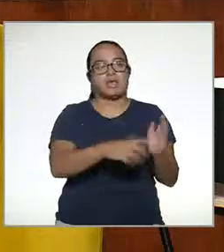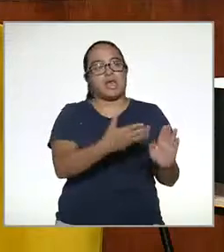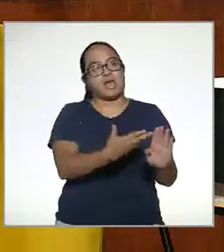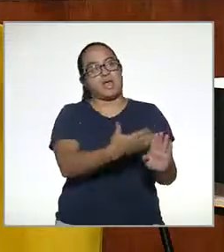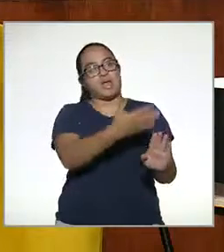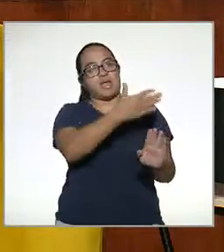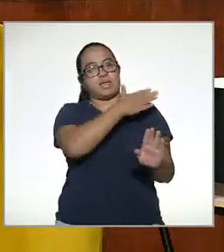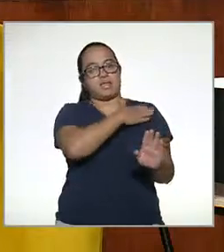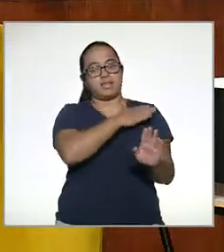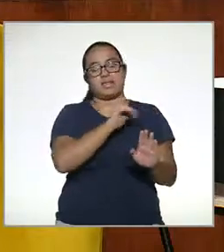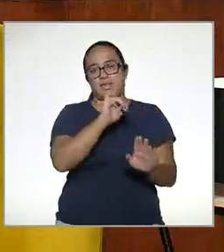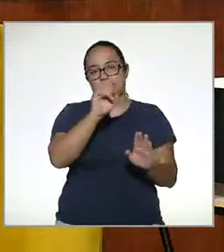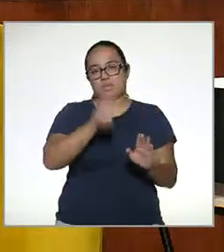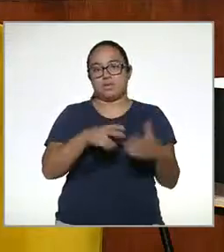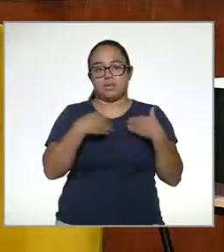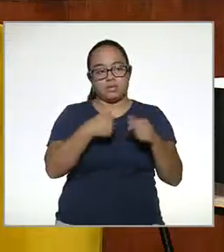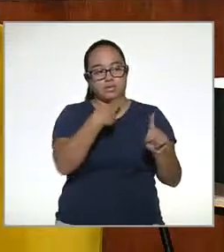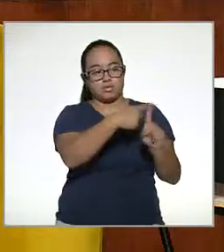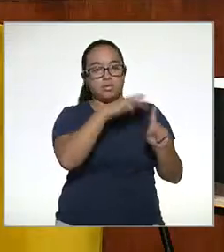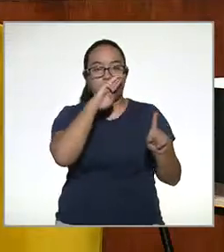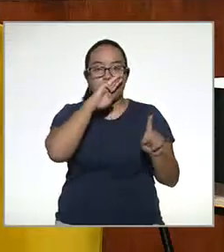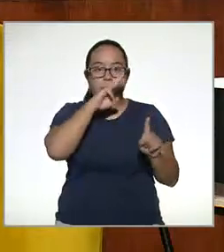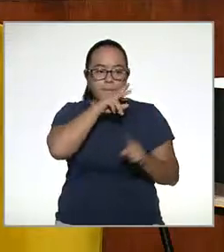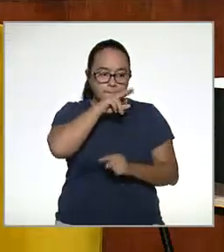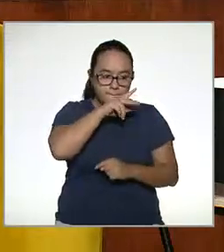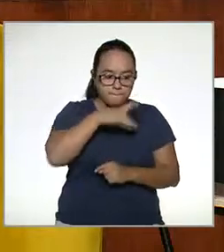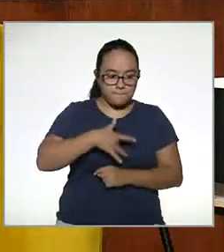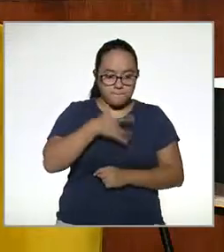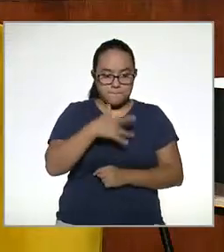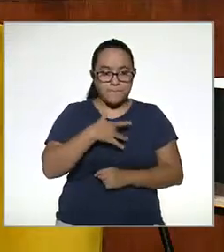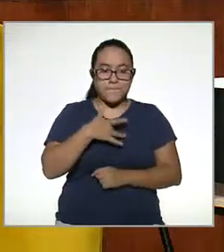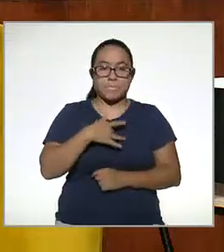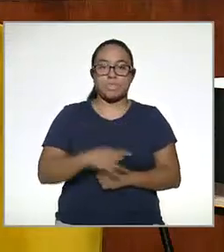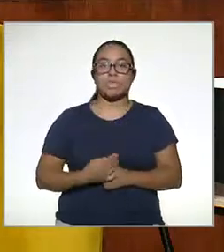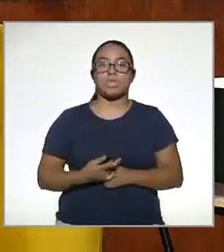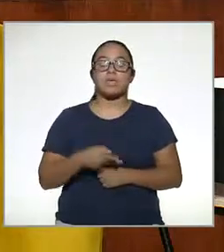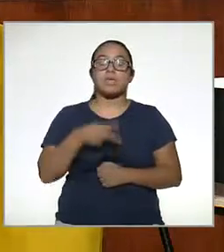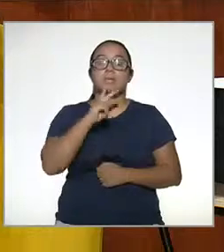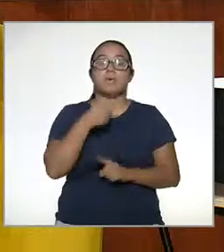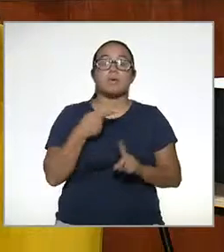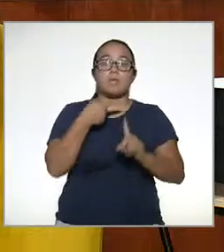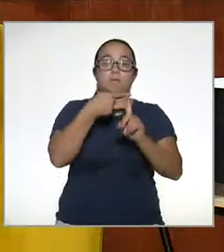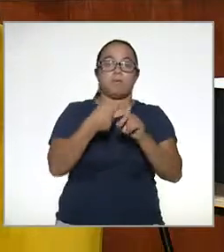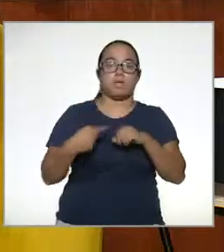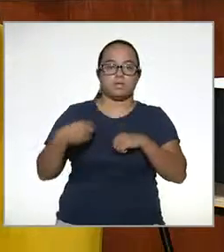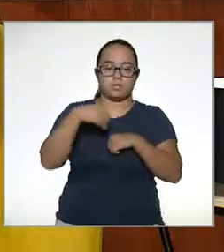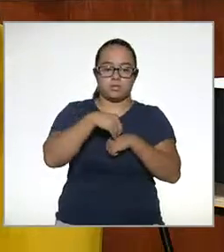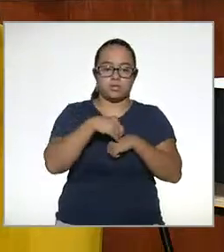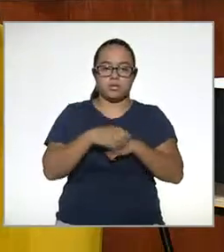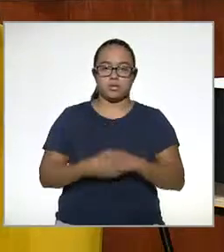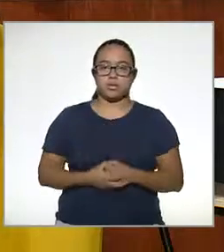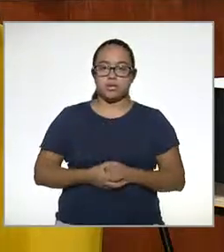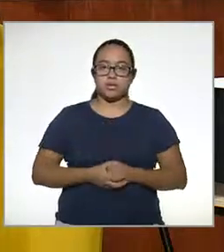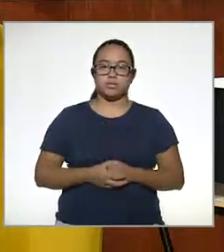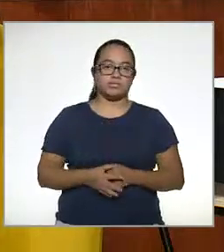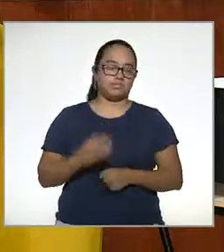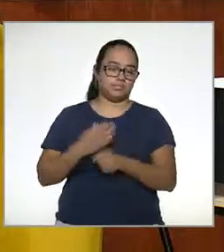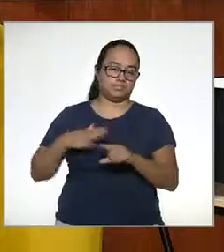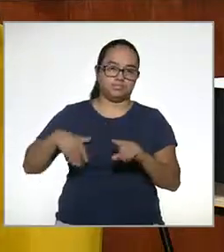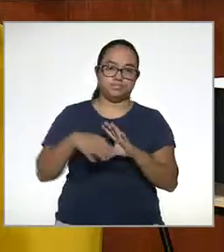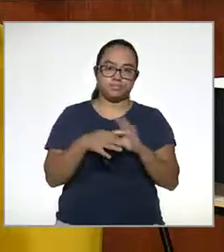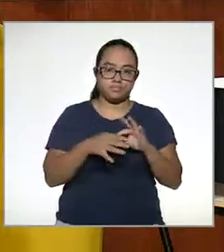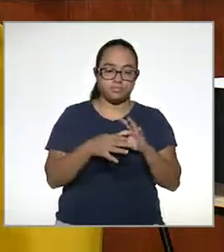entonces, entiendo la preocupación también de la mamá, pero se suma justo, creo, justo lo que decías es,